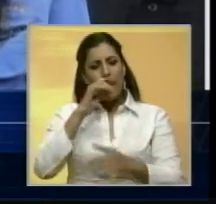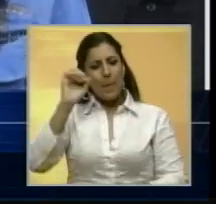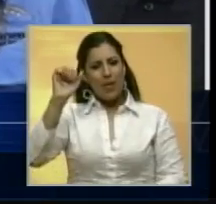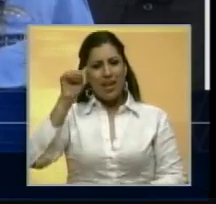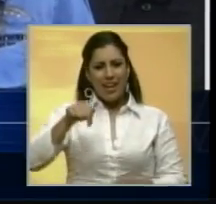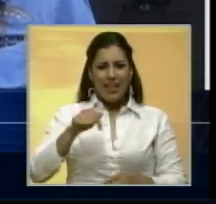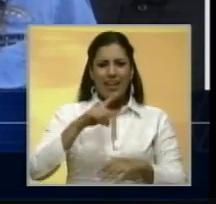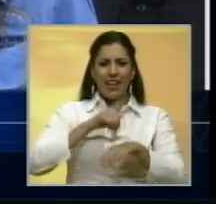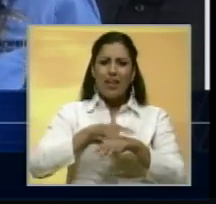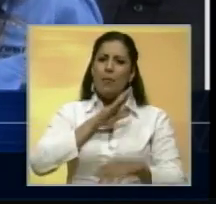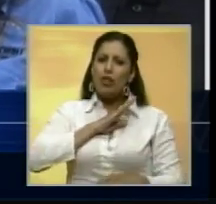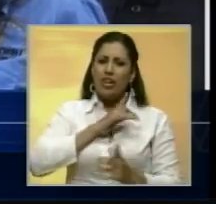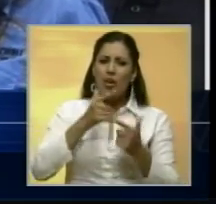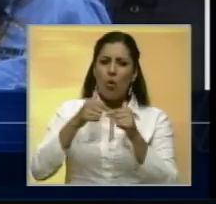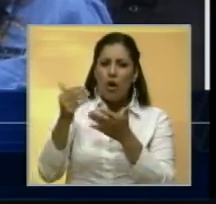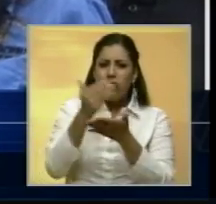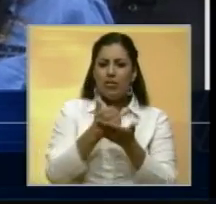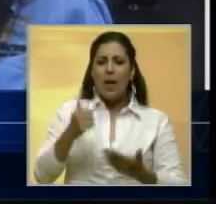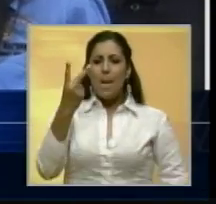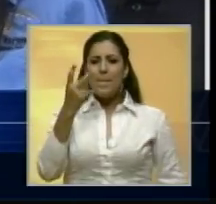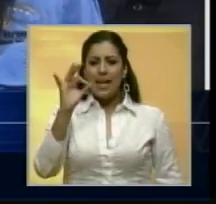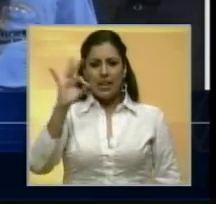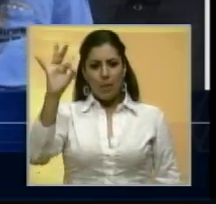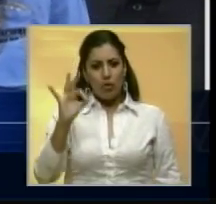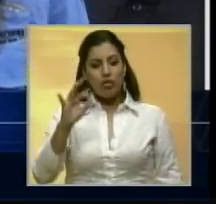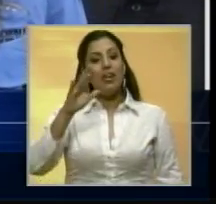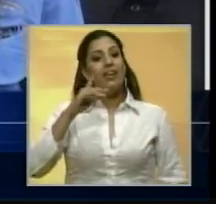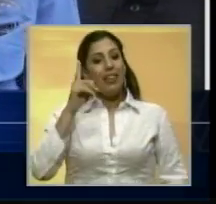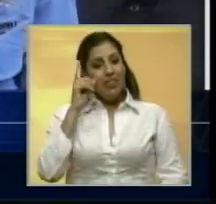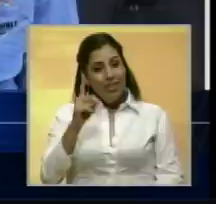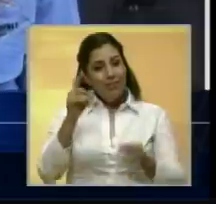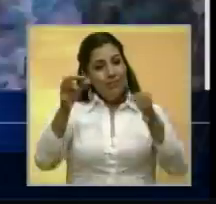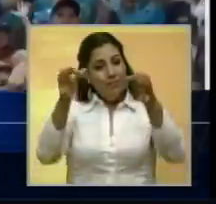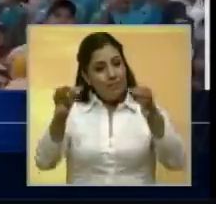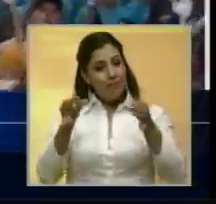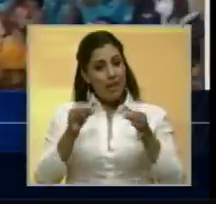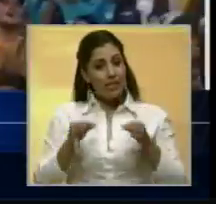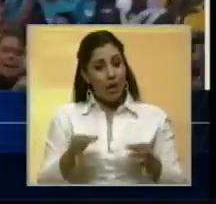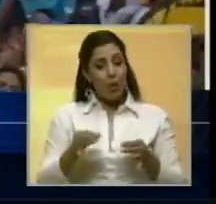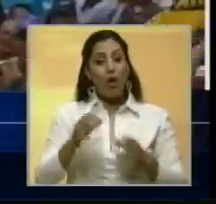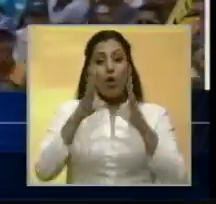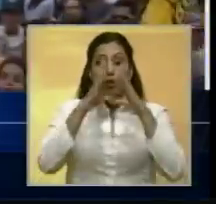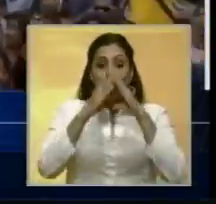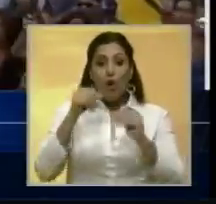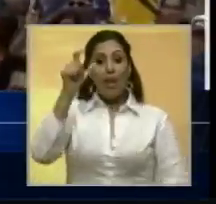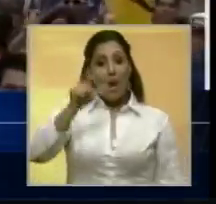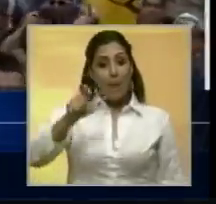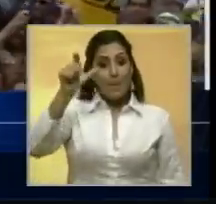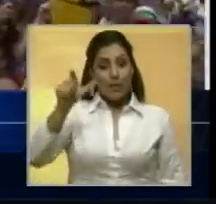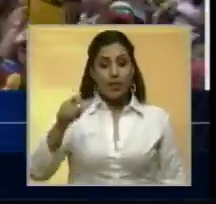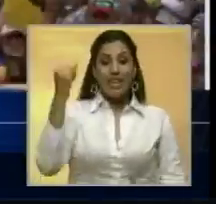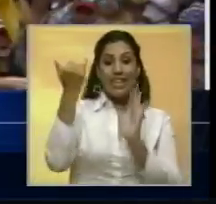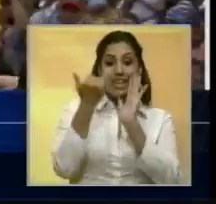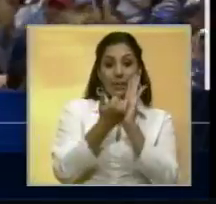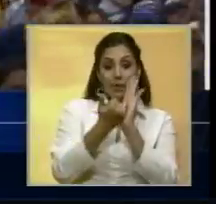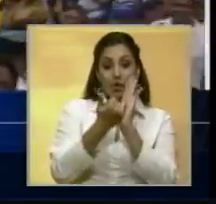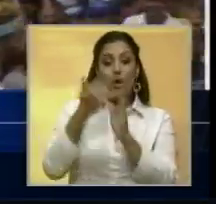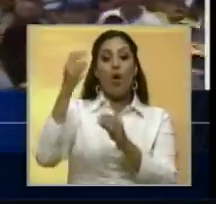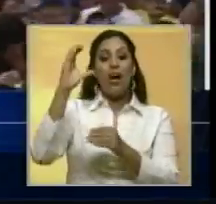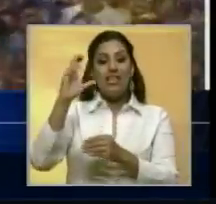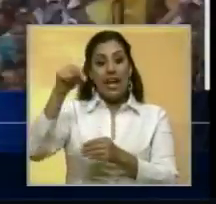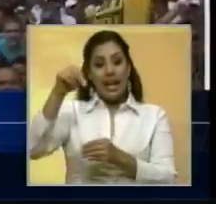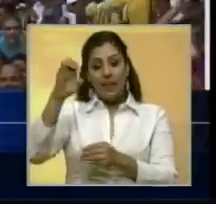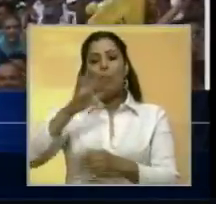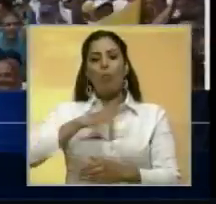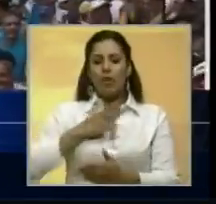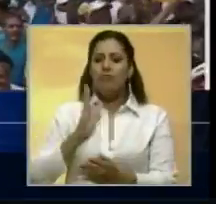Esta etapa que viene ahora, que es la recolección del 20%, donde se debe garantizar que todos los electores inscritos en el registro electoral